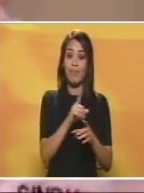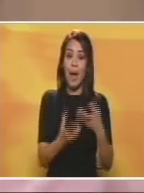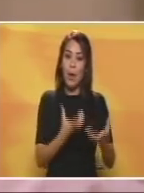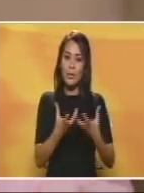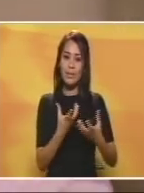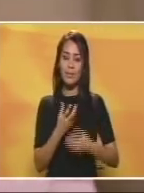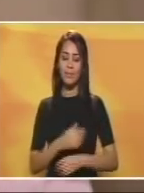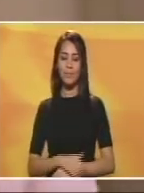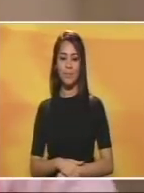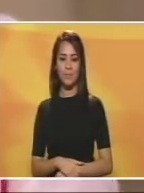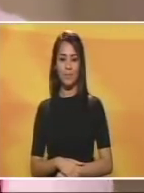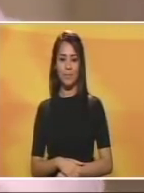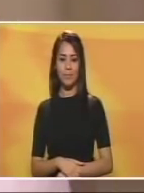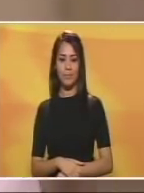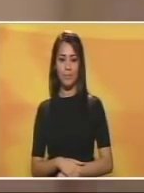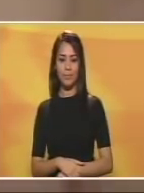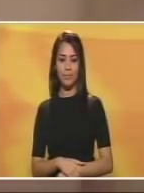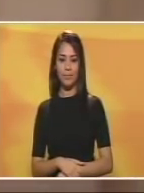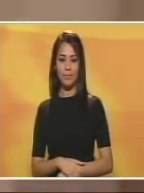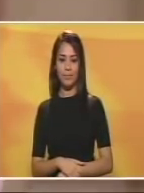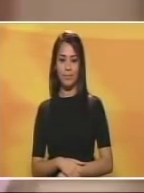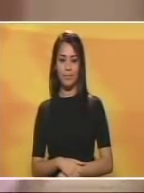cocina.